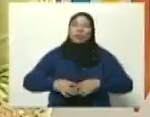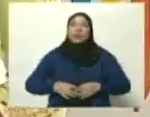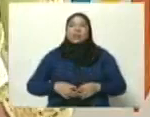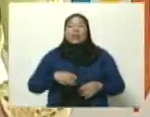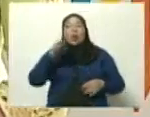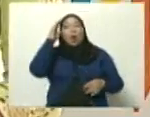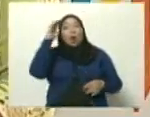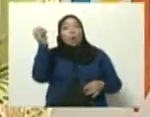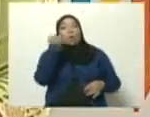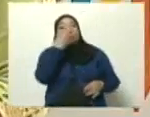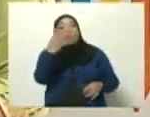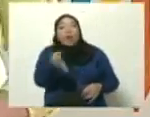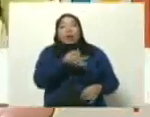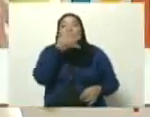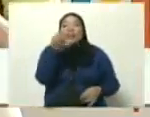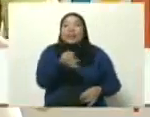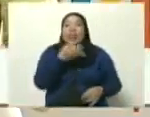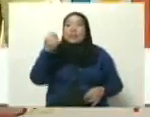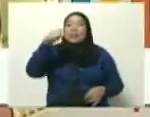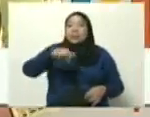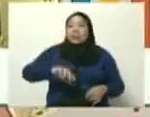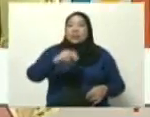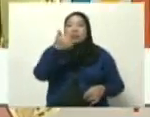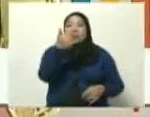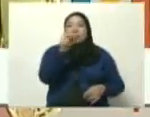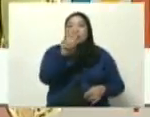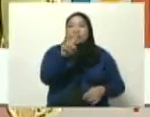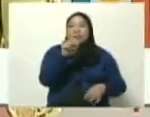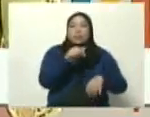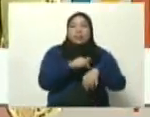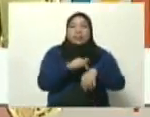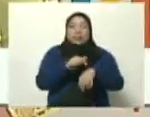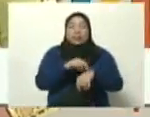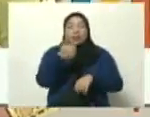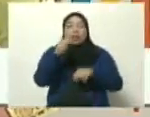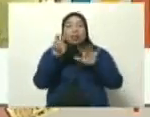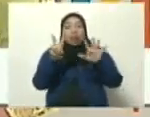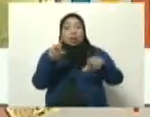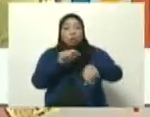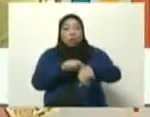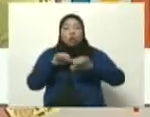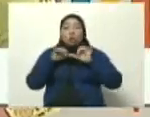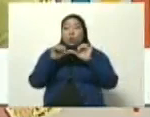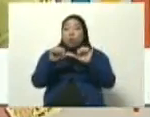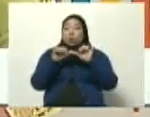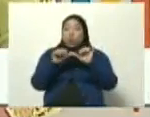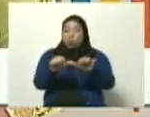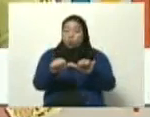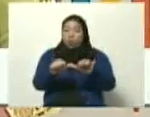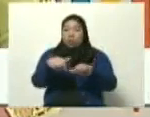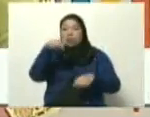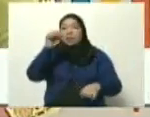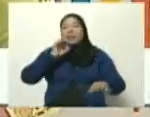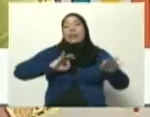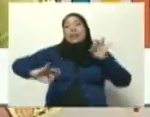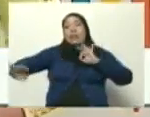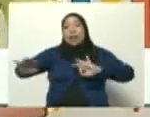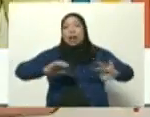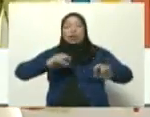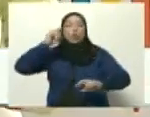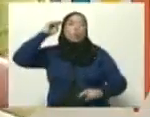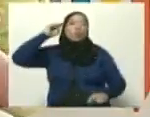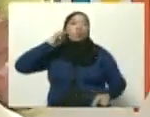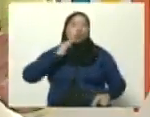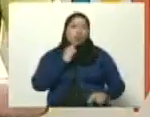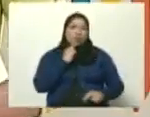Buenas tardes, Marilyn. Así es, cuando son las 12 y 38 del mediodía, nosotros continuamos lo que es esta cobertura desde el Teatro Bolívar.